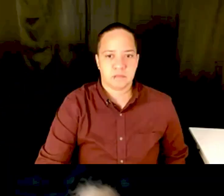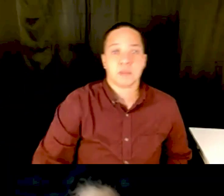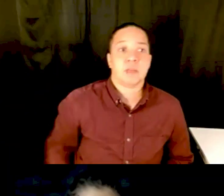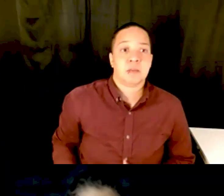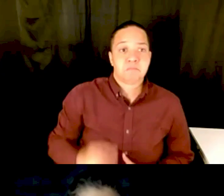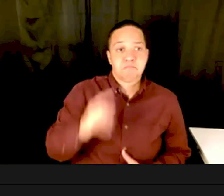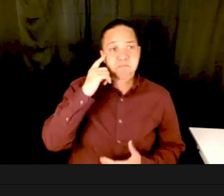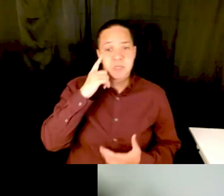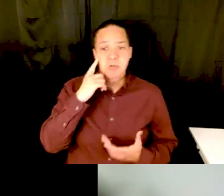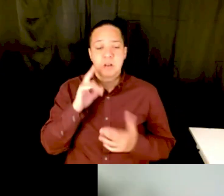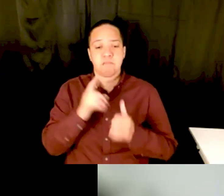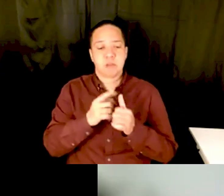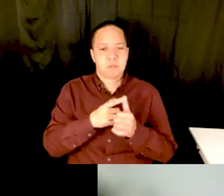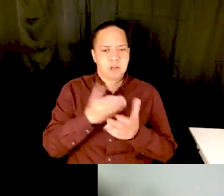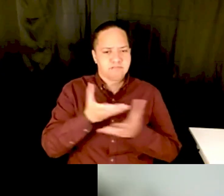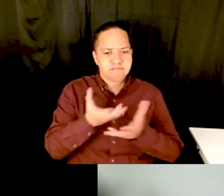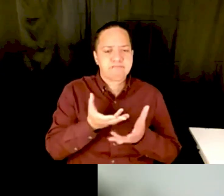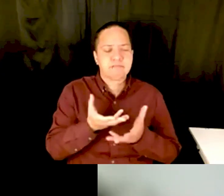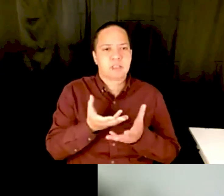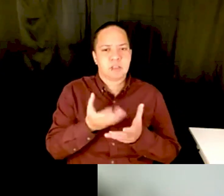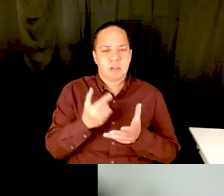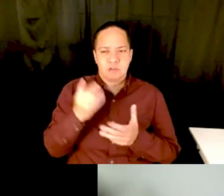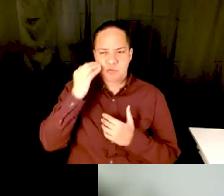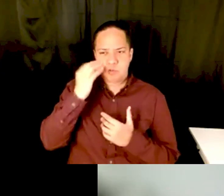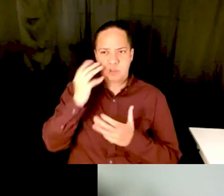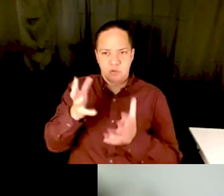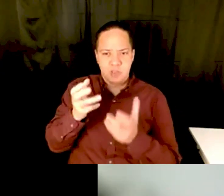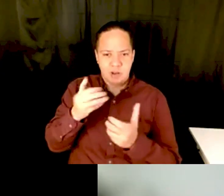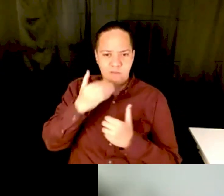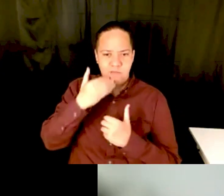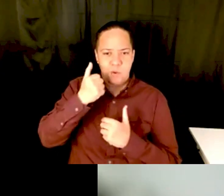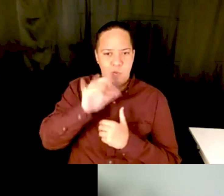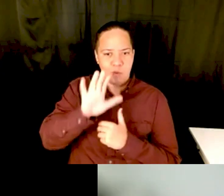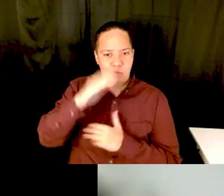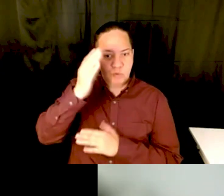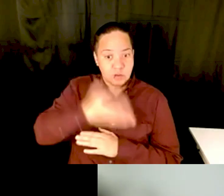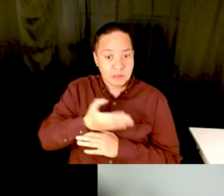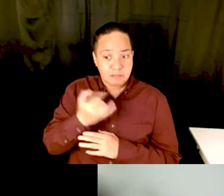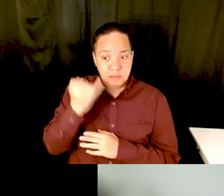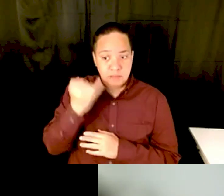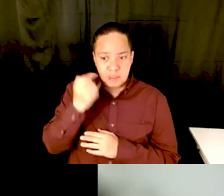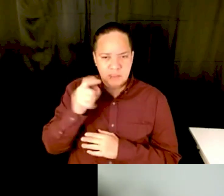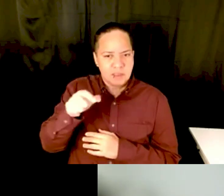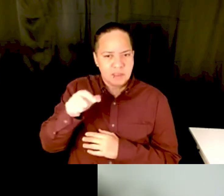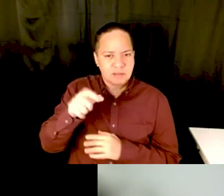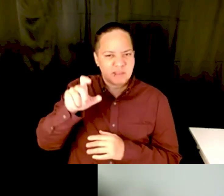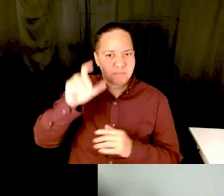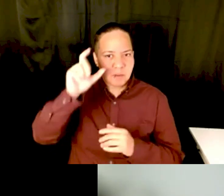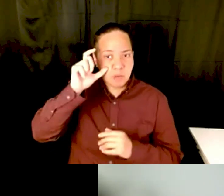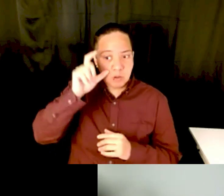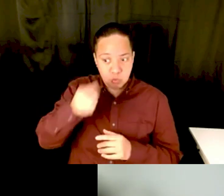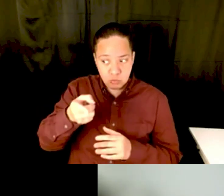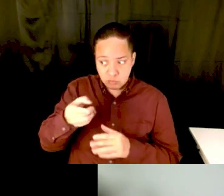ser, yo sé que tú quieres lo mejor para tu hijo. Si te dijeran que necesita espejuelos, ¿tú se los